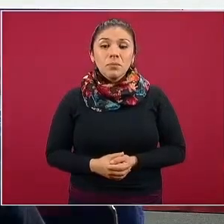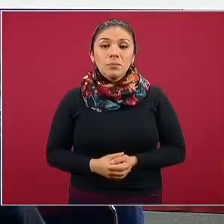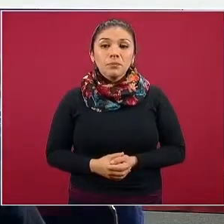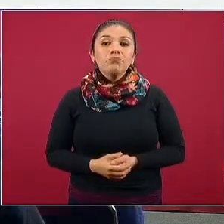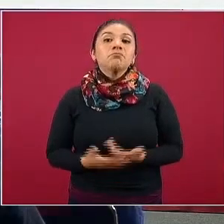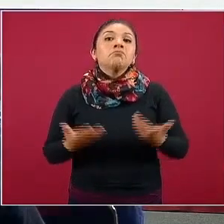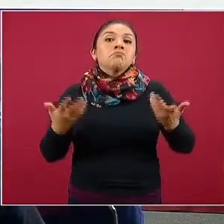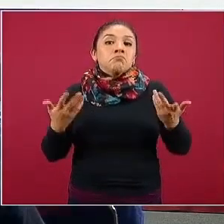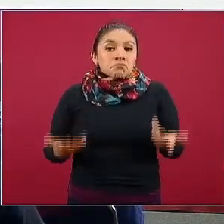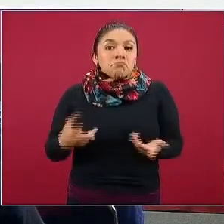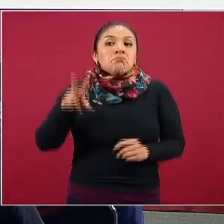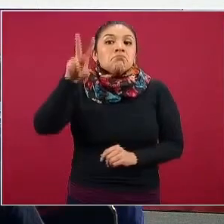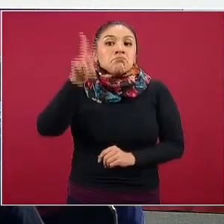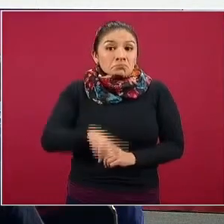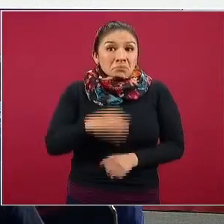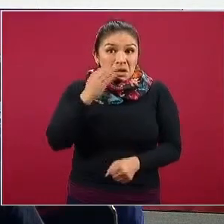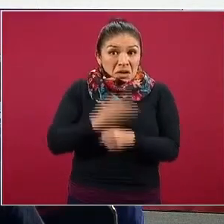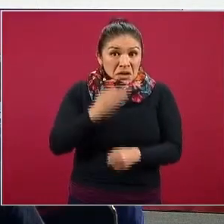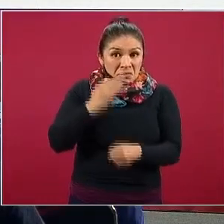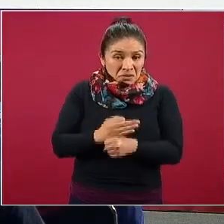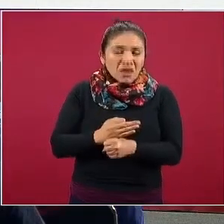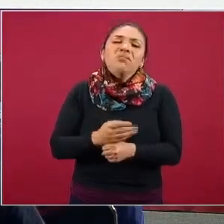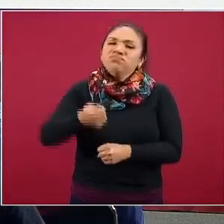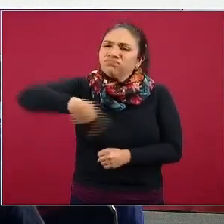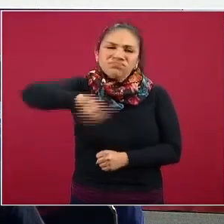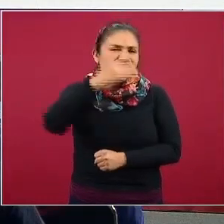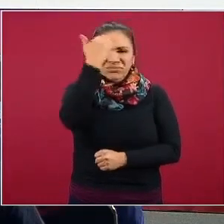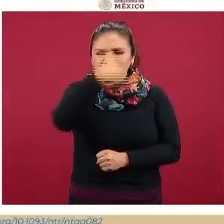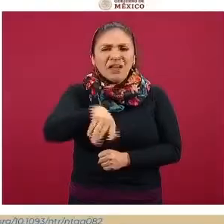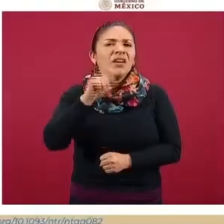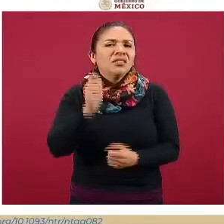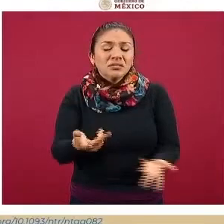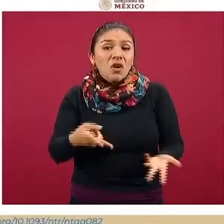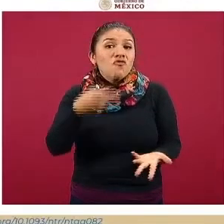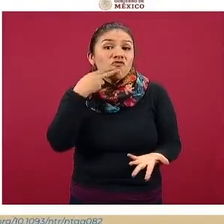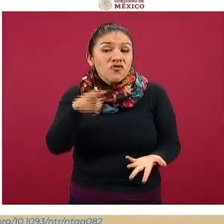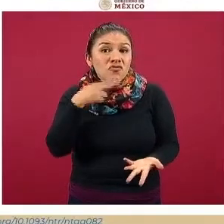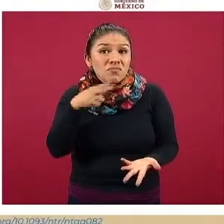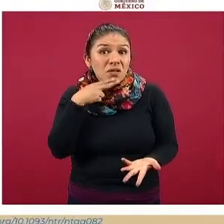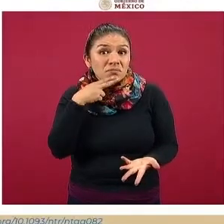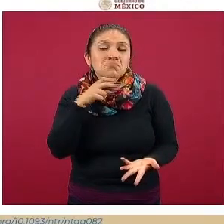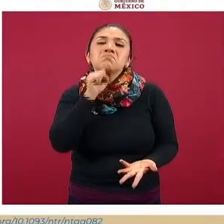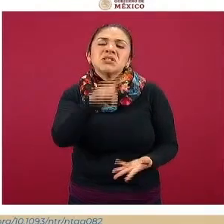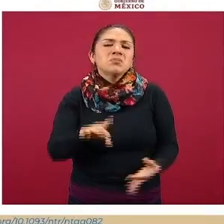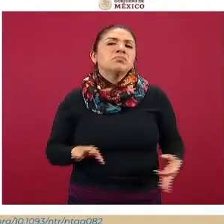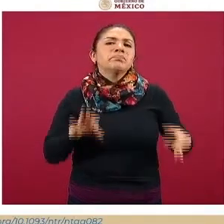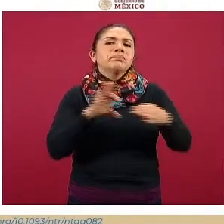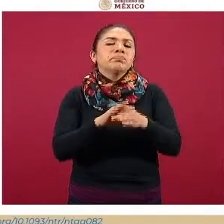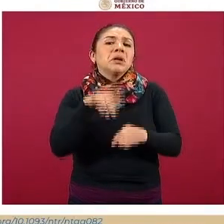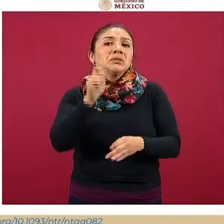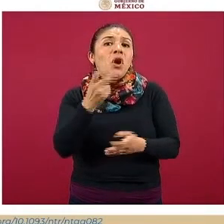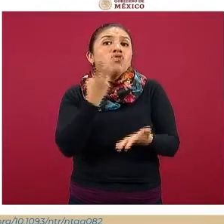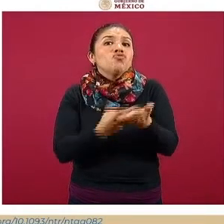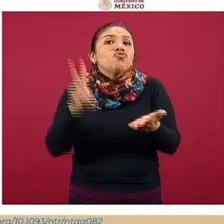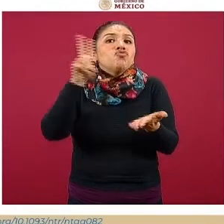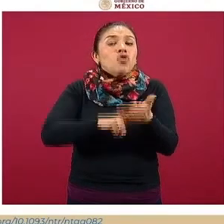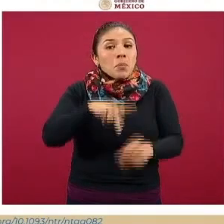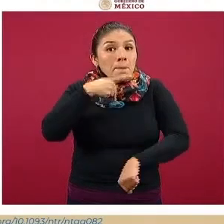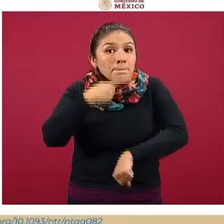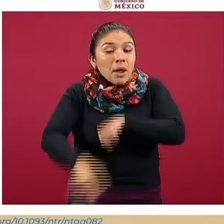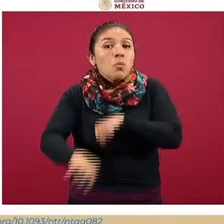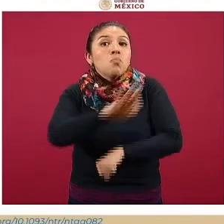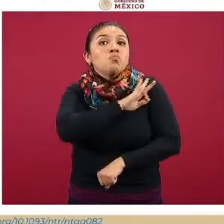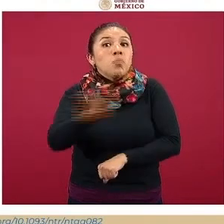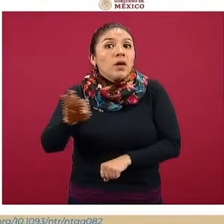Y desde luego, hasta este momento sabemos que el tabaquismo se asocia con el doble riesgo de